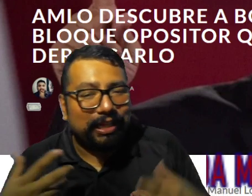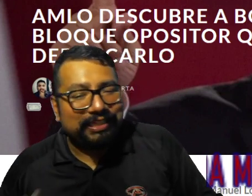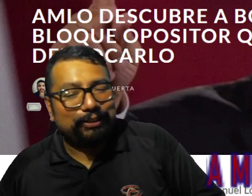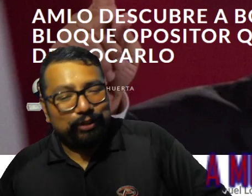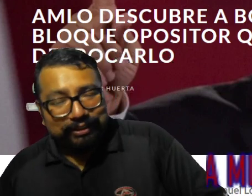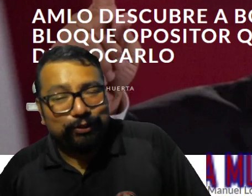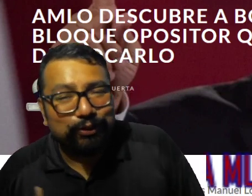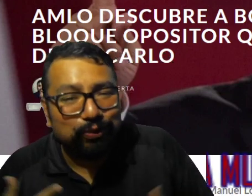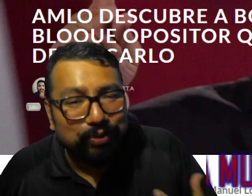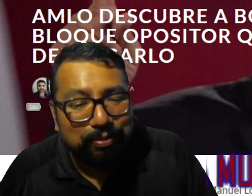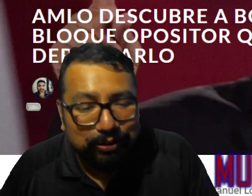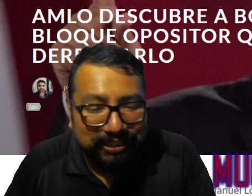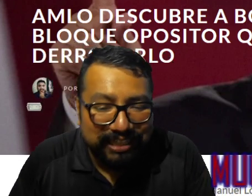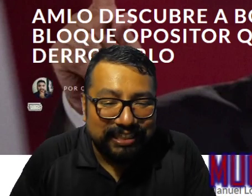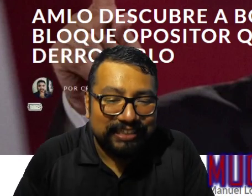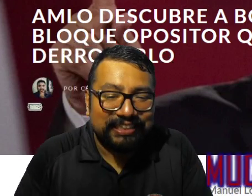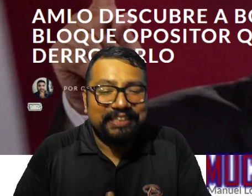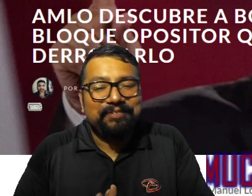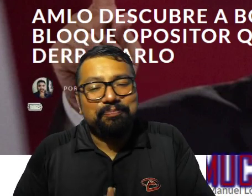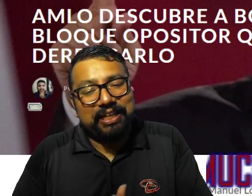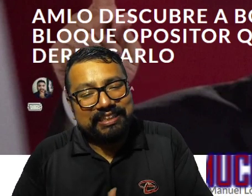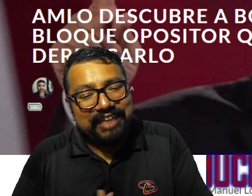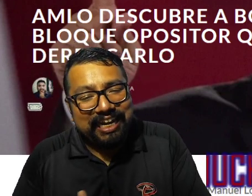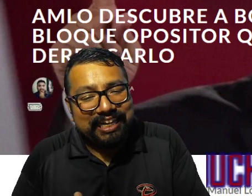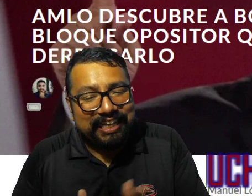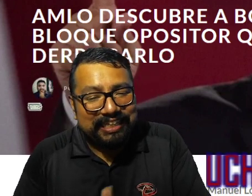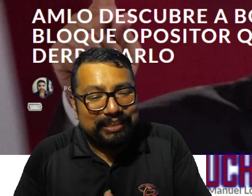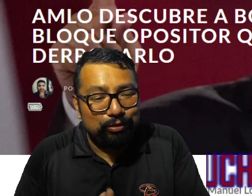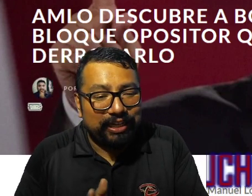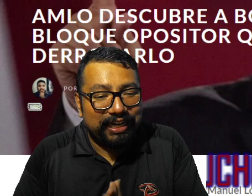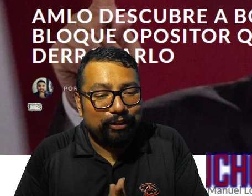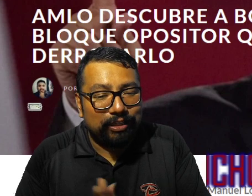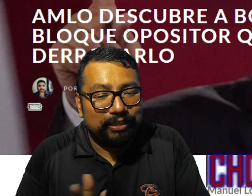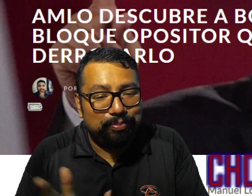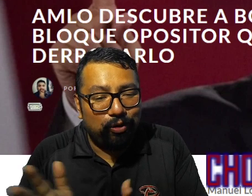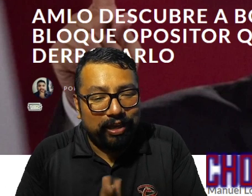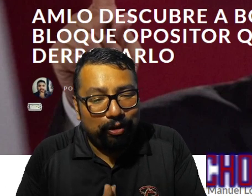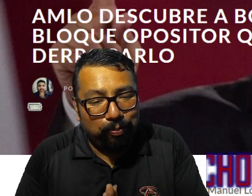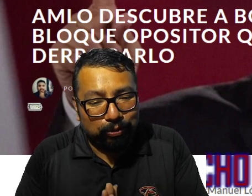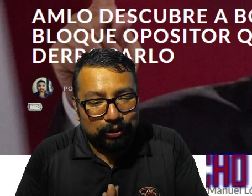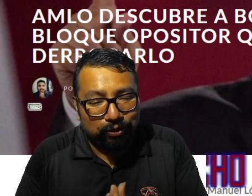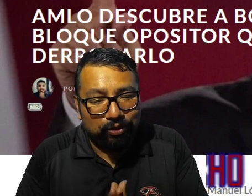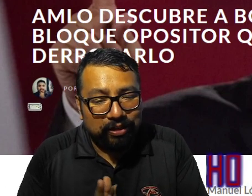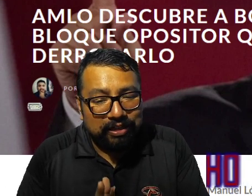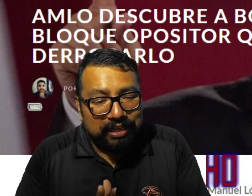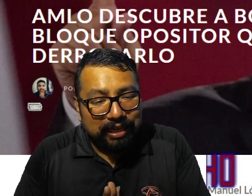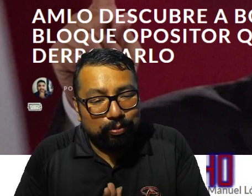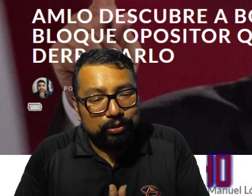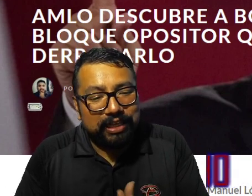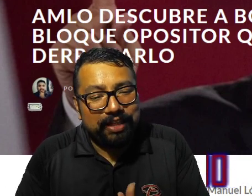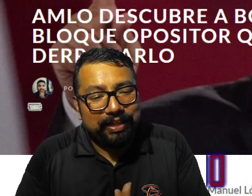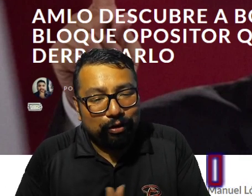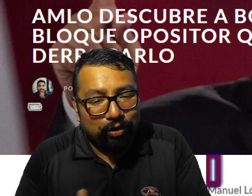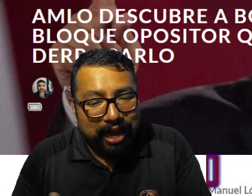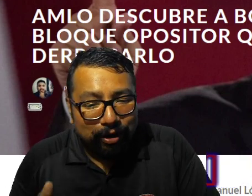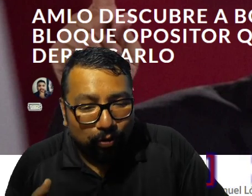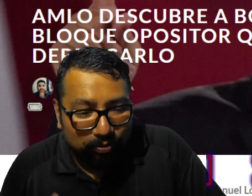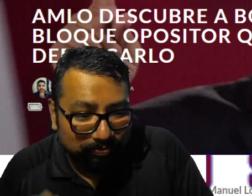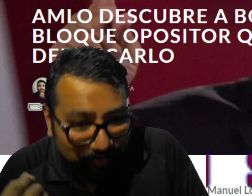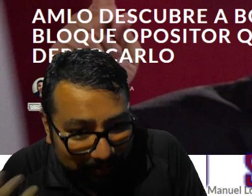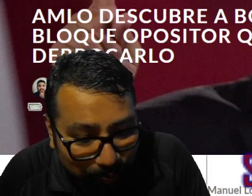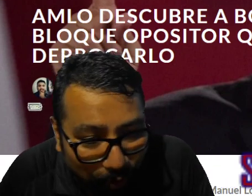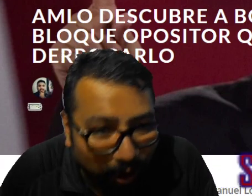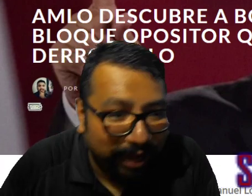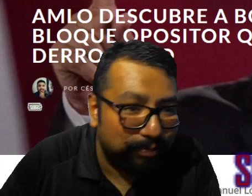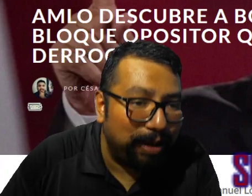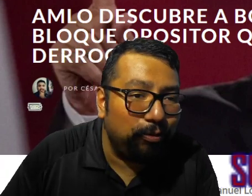esta organización estos nuevos gentes que sale y que un secreto del bloque opositor que busca derrocarlo